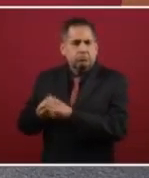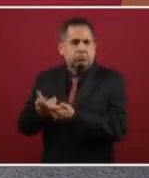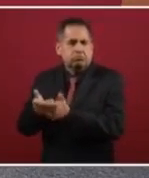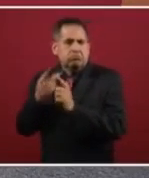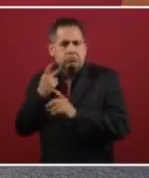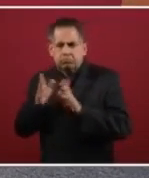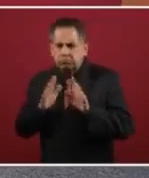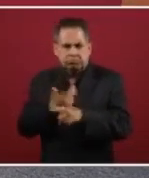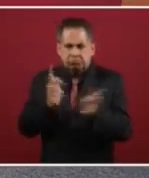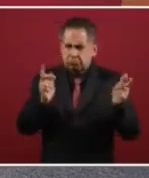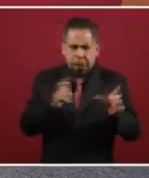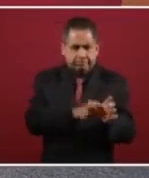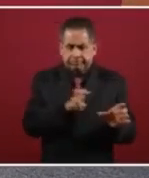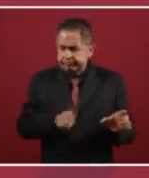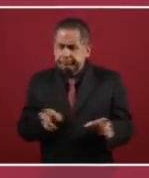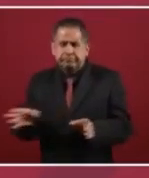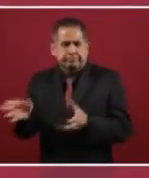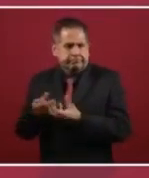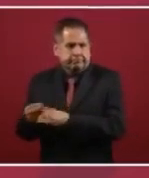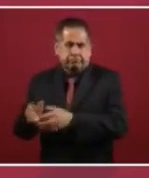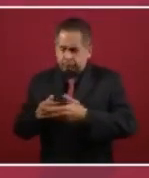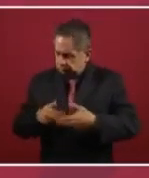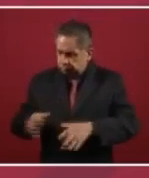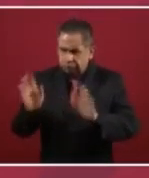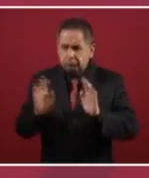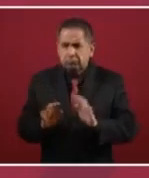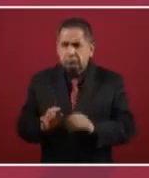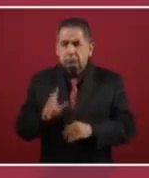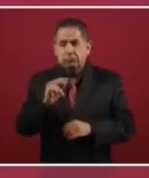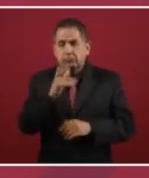autoridades correspondientes. El que quiera